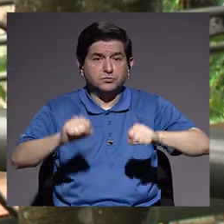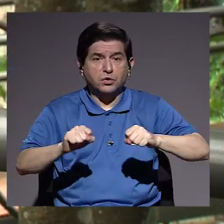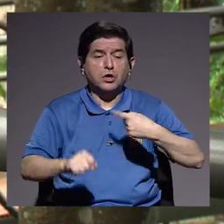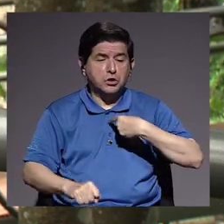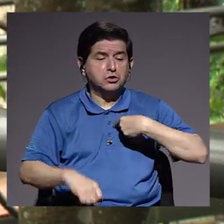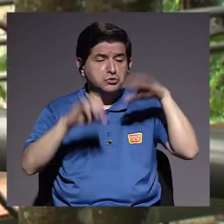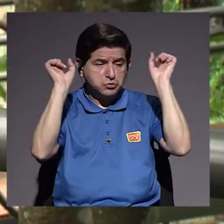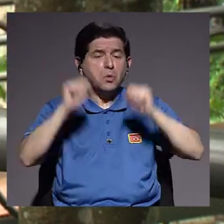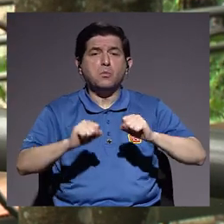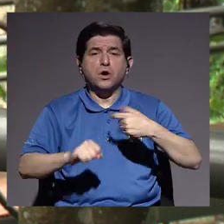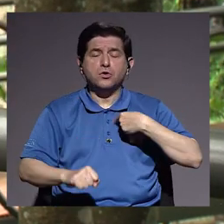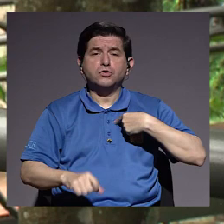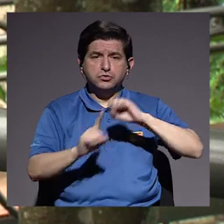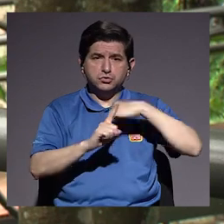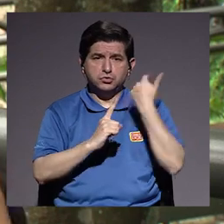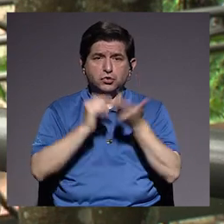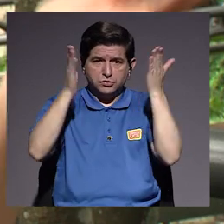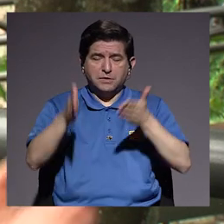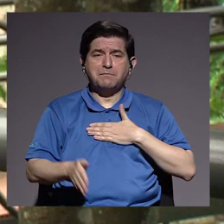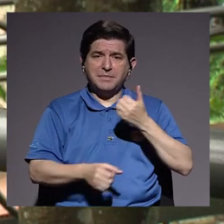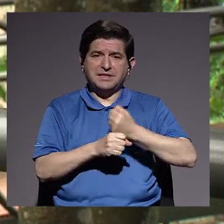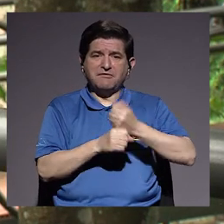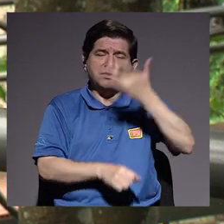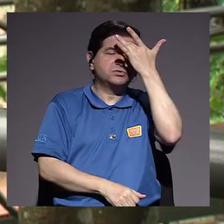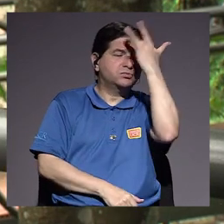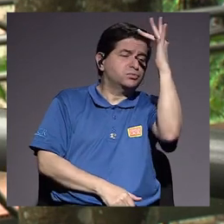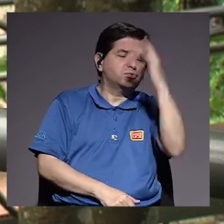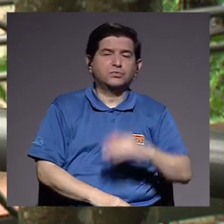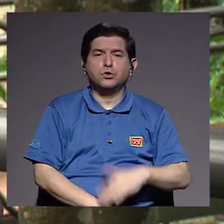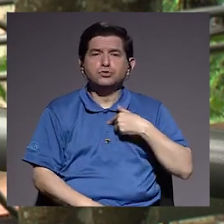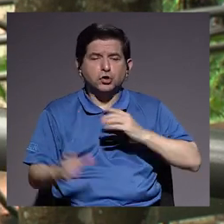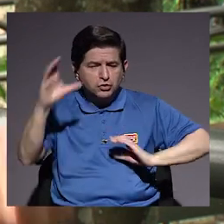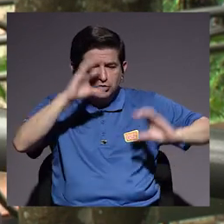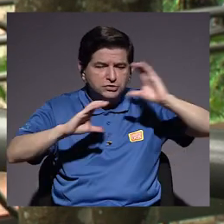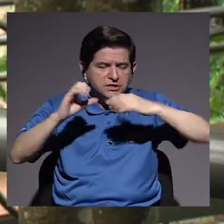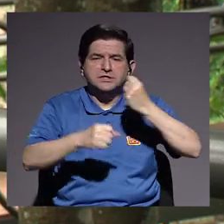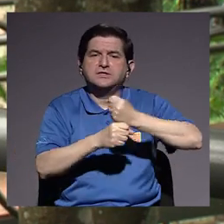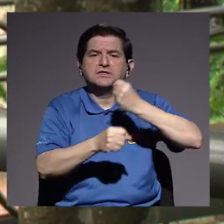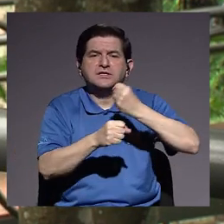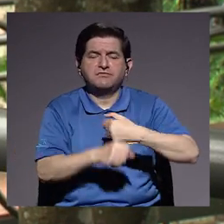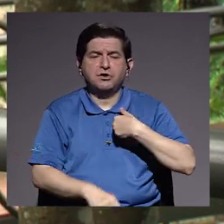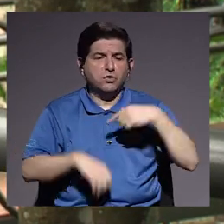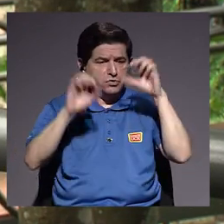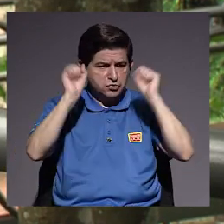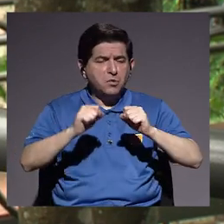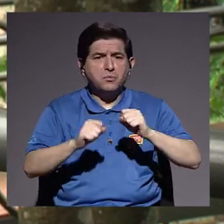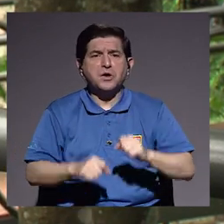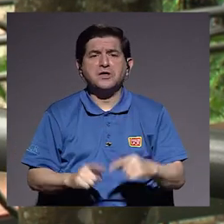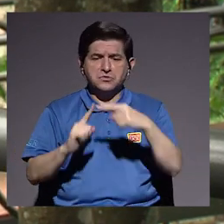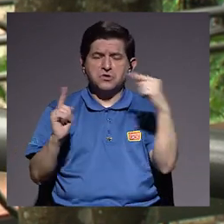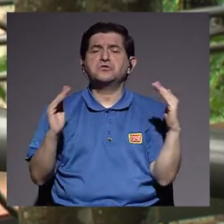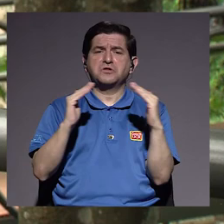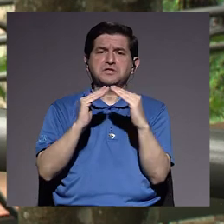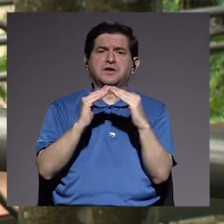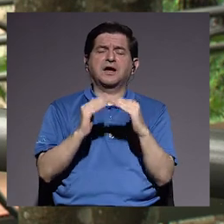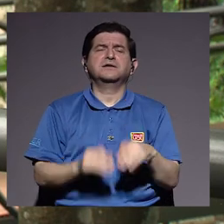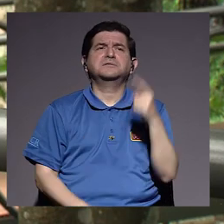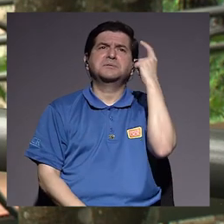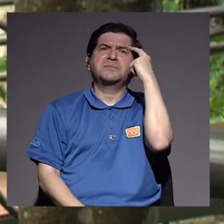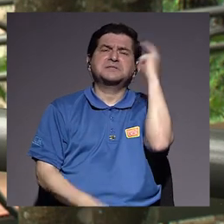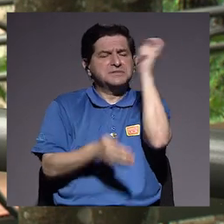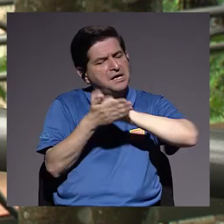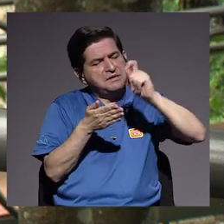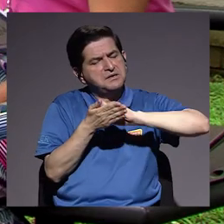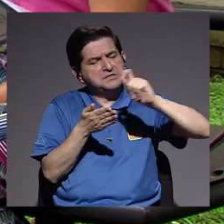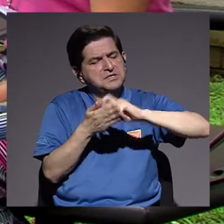hacerlo. Yo puedo hacerlo como sociólogo. Mi trabajo es intelectual. Mi trabajo es científico. Yo puedo, mucho de lo que hago, hacerlo en la casa, pensar en la